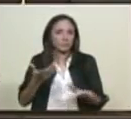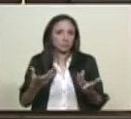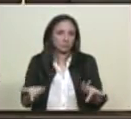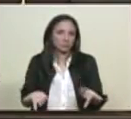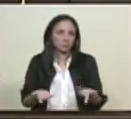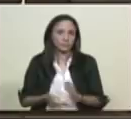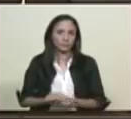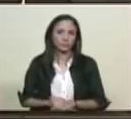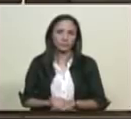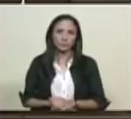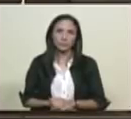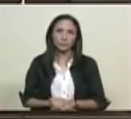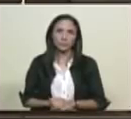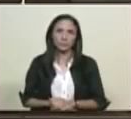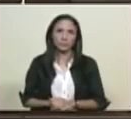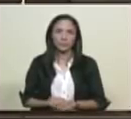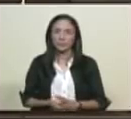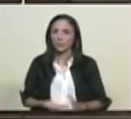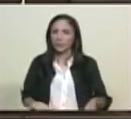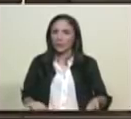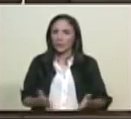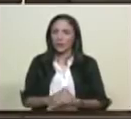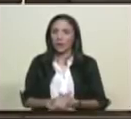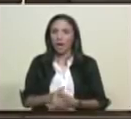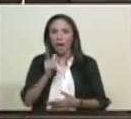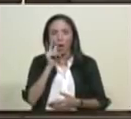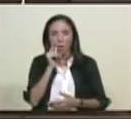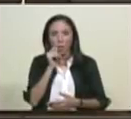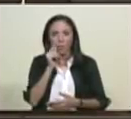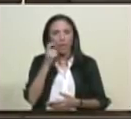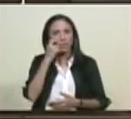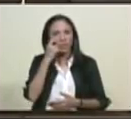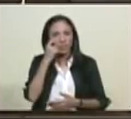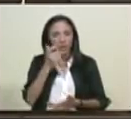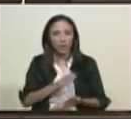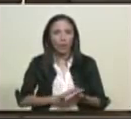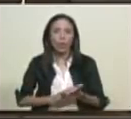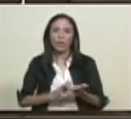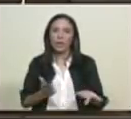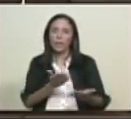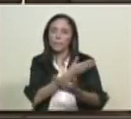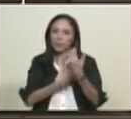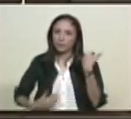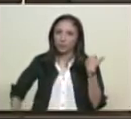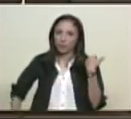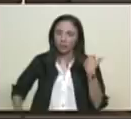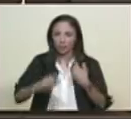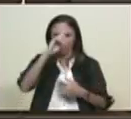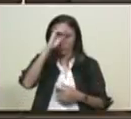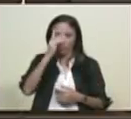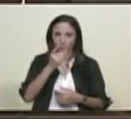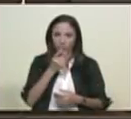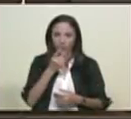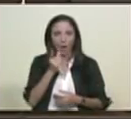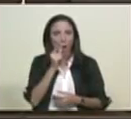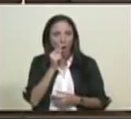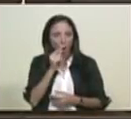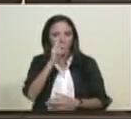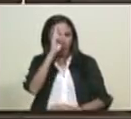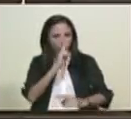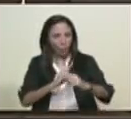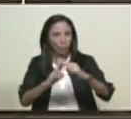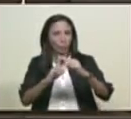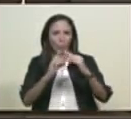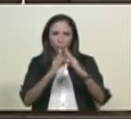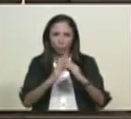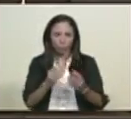y el testimonio del presidente Danilo Medina de República Dominicana, un hombre honorable de palabra al